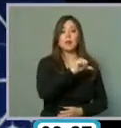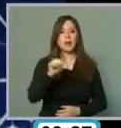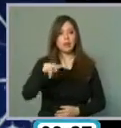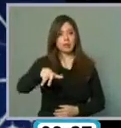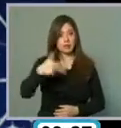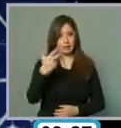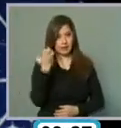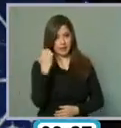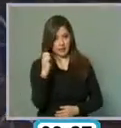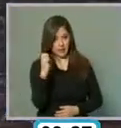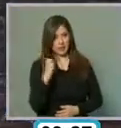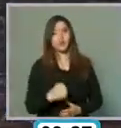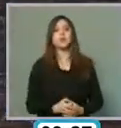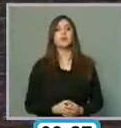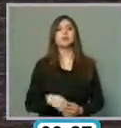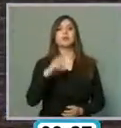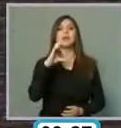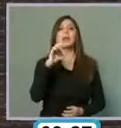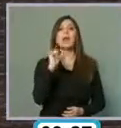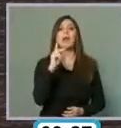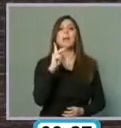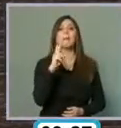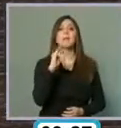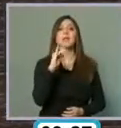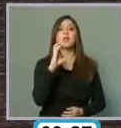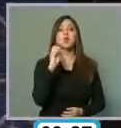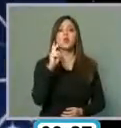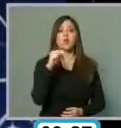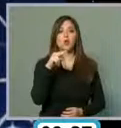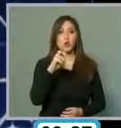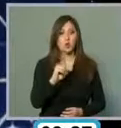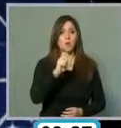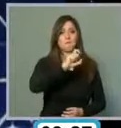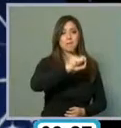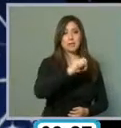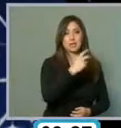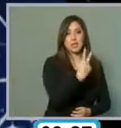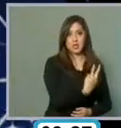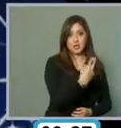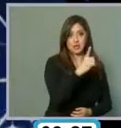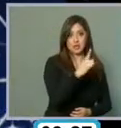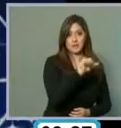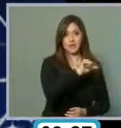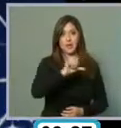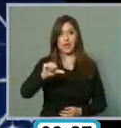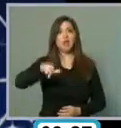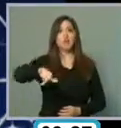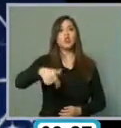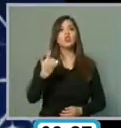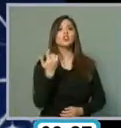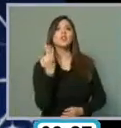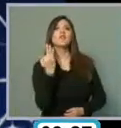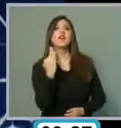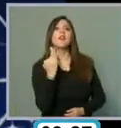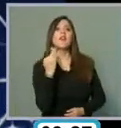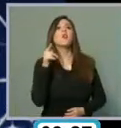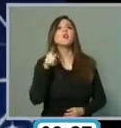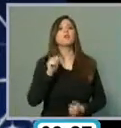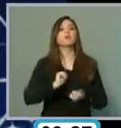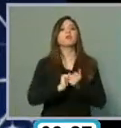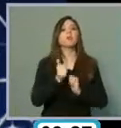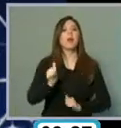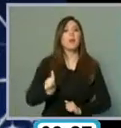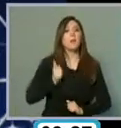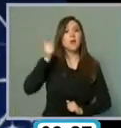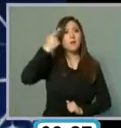vida. Capricornio, del 22 de diciembre al 12 de febrero, es tu mejor año